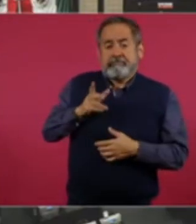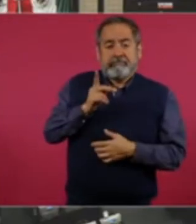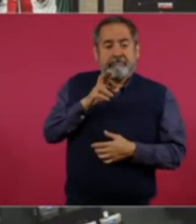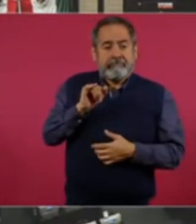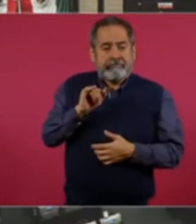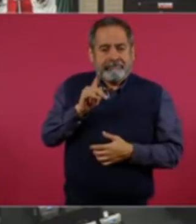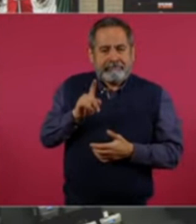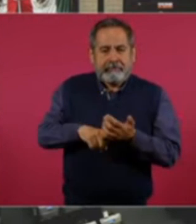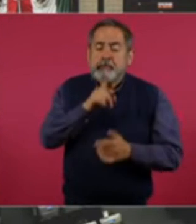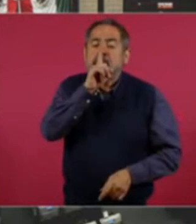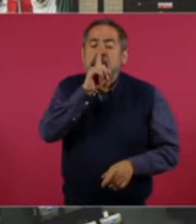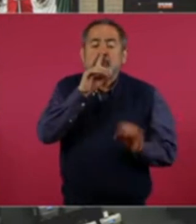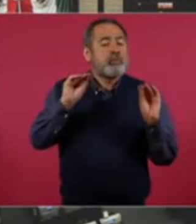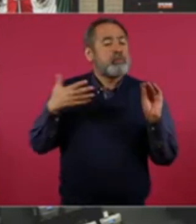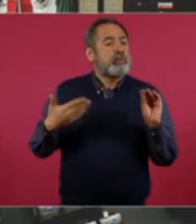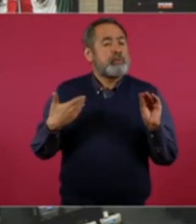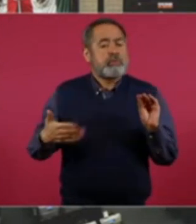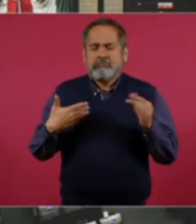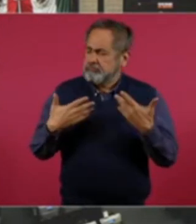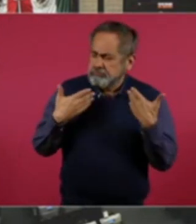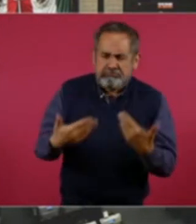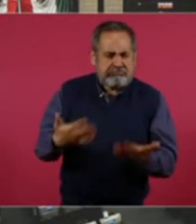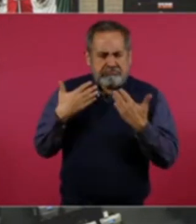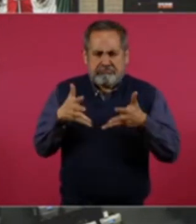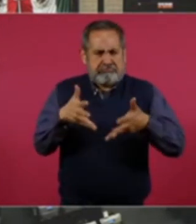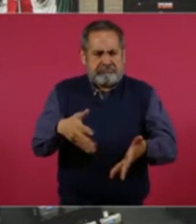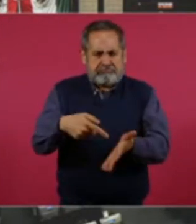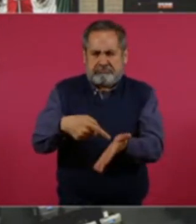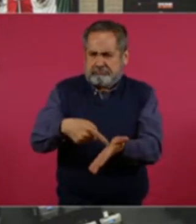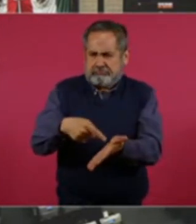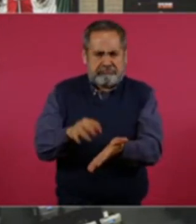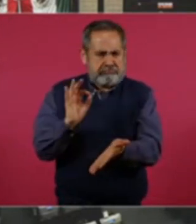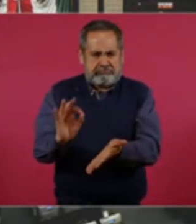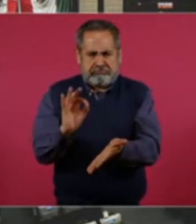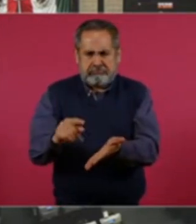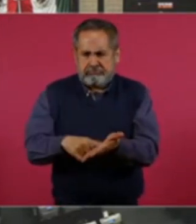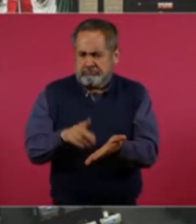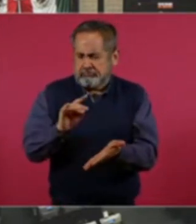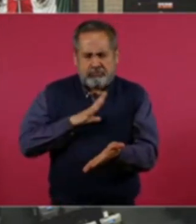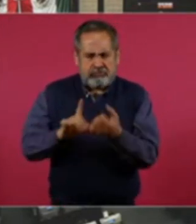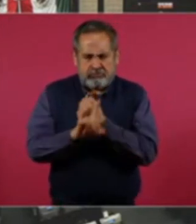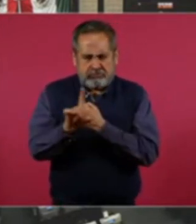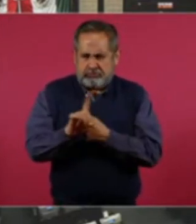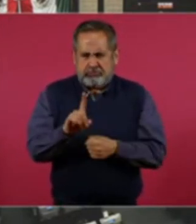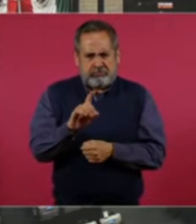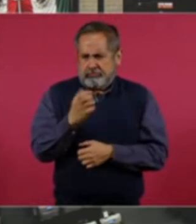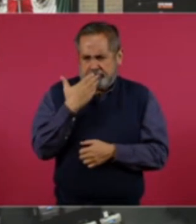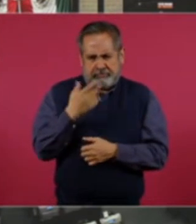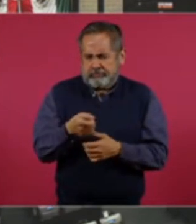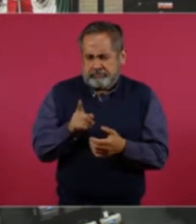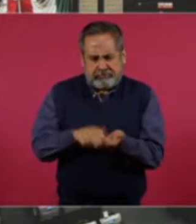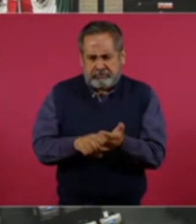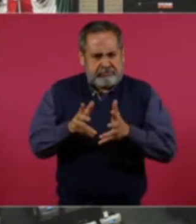dijeron nada. Estaban de acuerdo en que se aplicara la Constitución